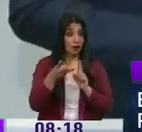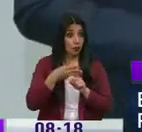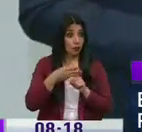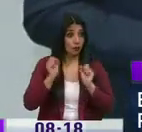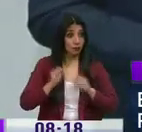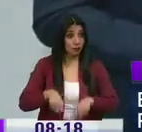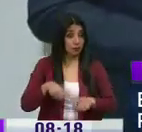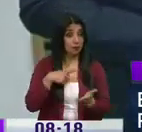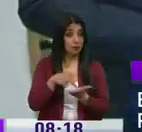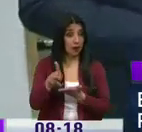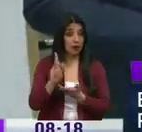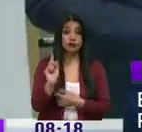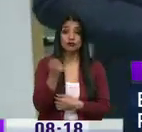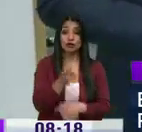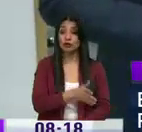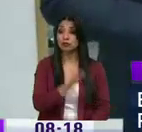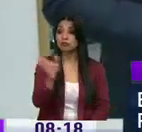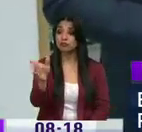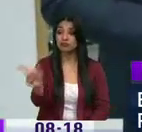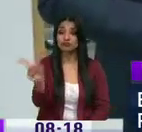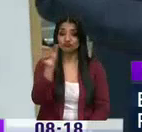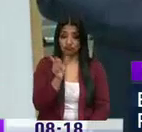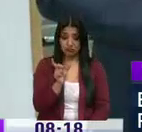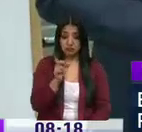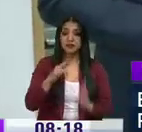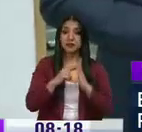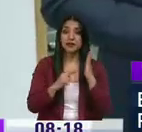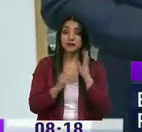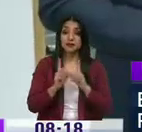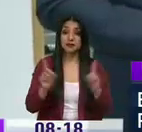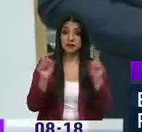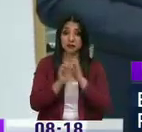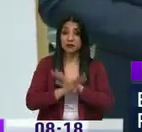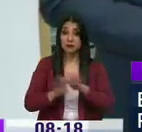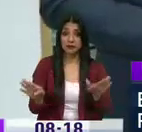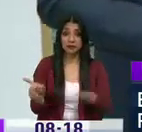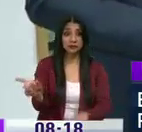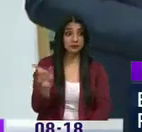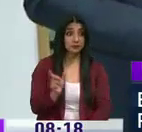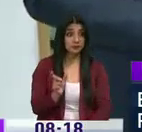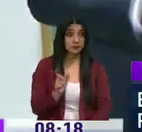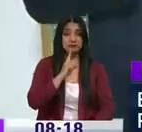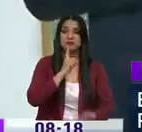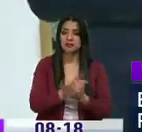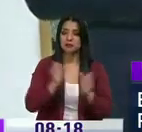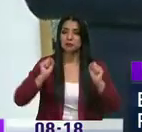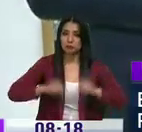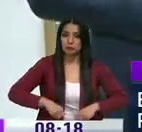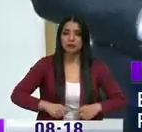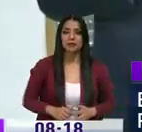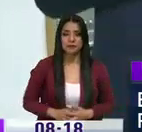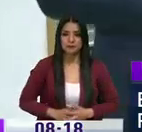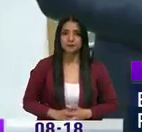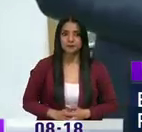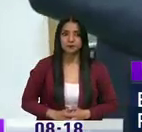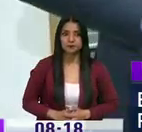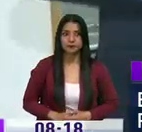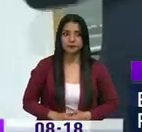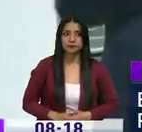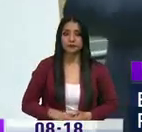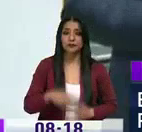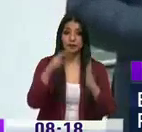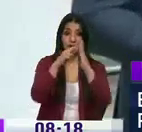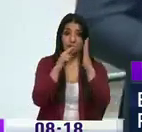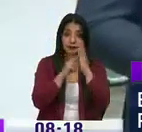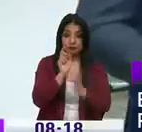internet. Lo único que tienen que hacer es pues registrar sus datos, pagarlo y solo venir a retirar. Así es. Registra en línea, paga en línea